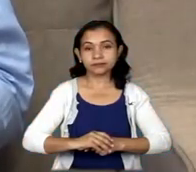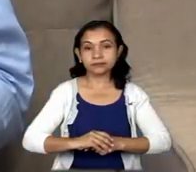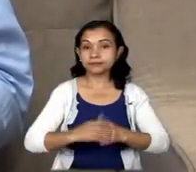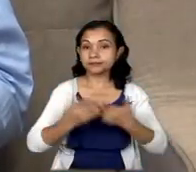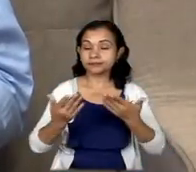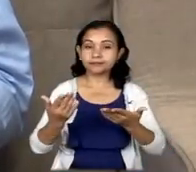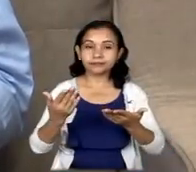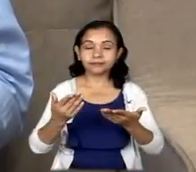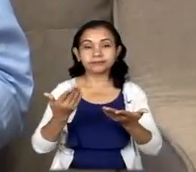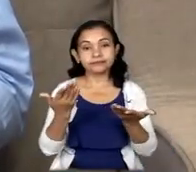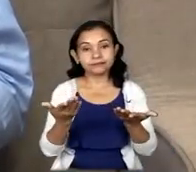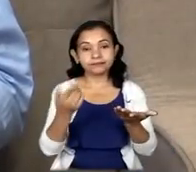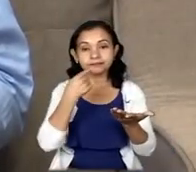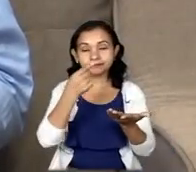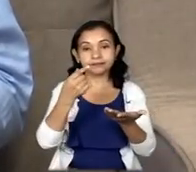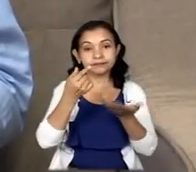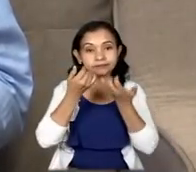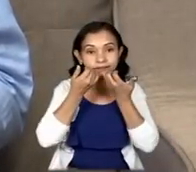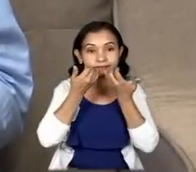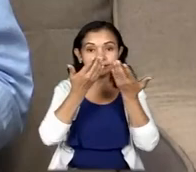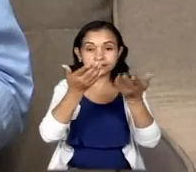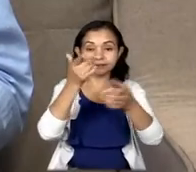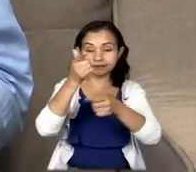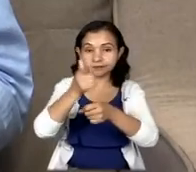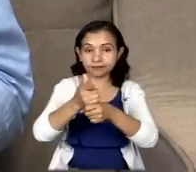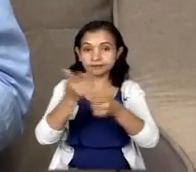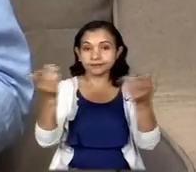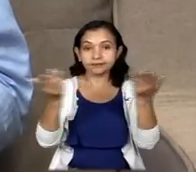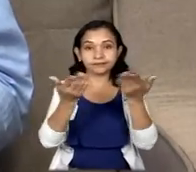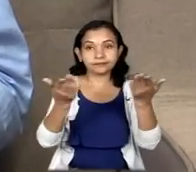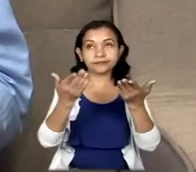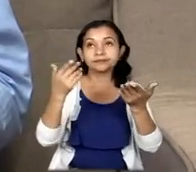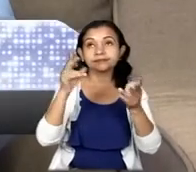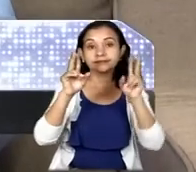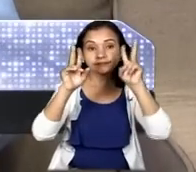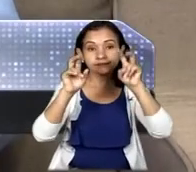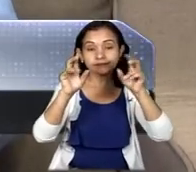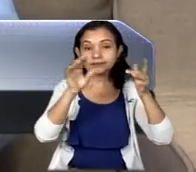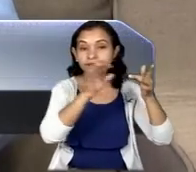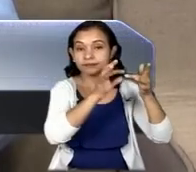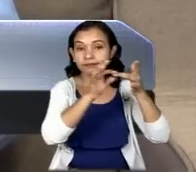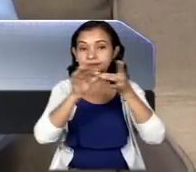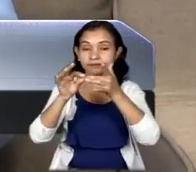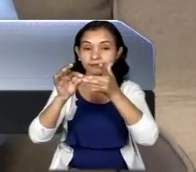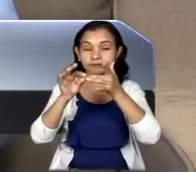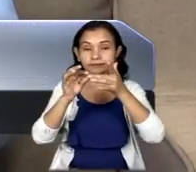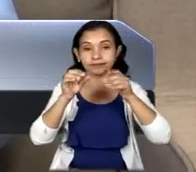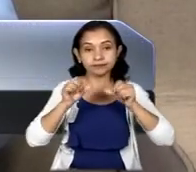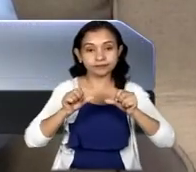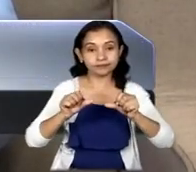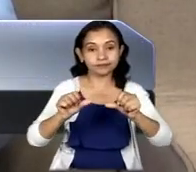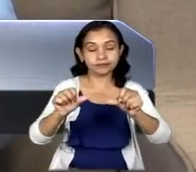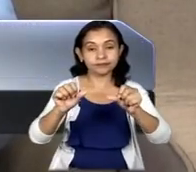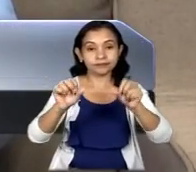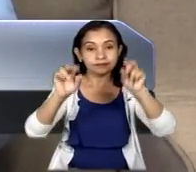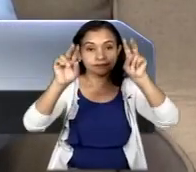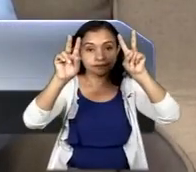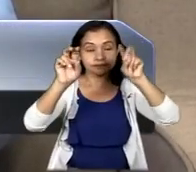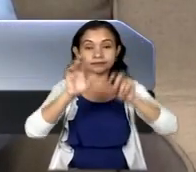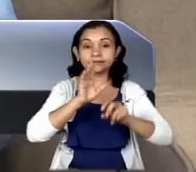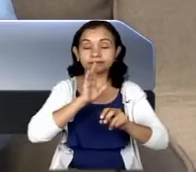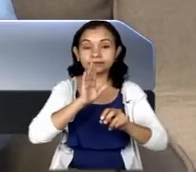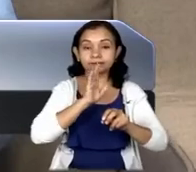Bien, precisamente será un reportaje que hemos preparado como parte del contenido especial para ir abordando